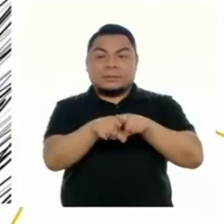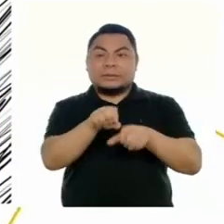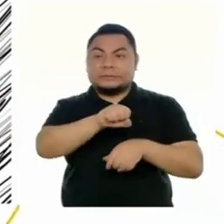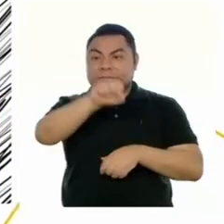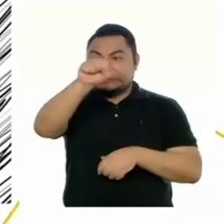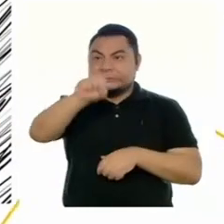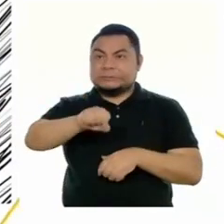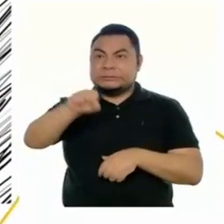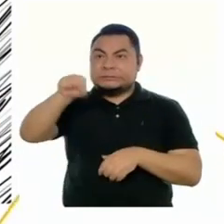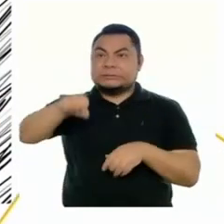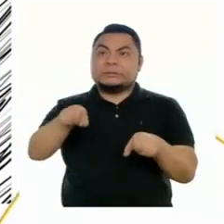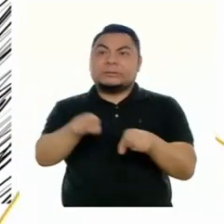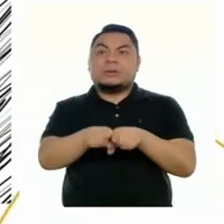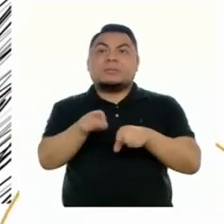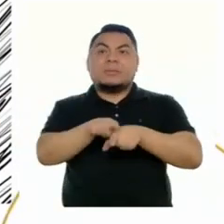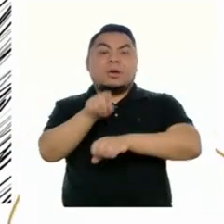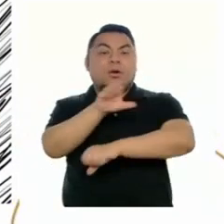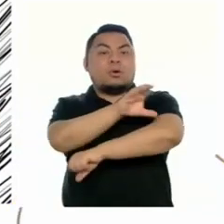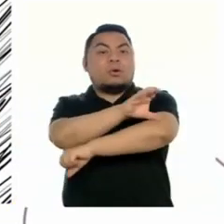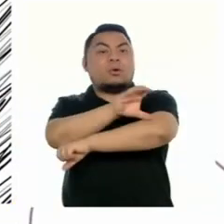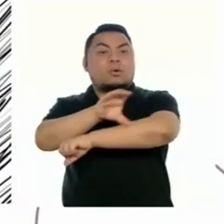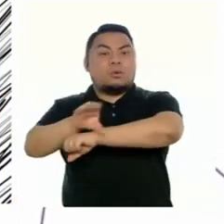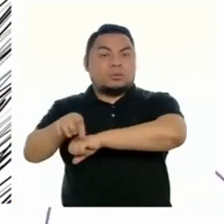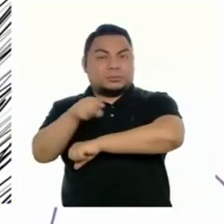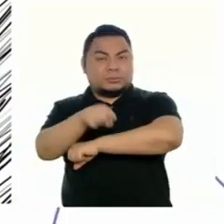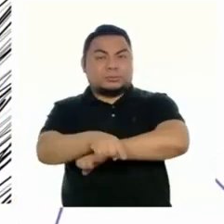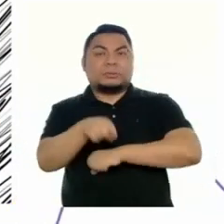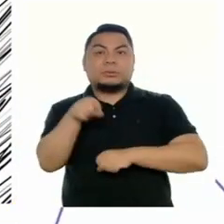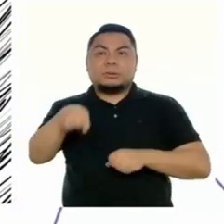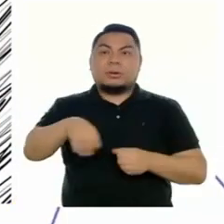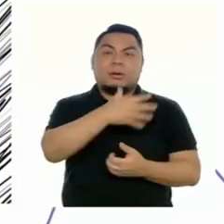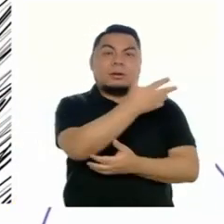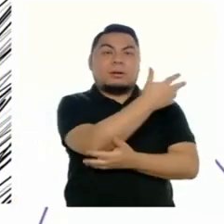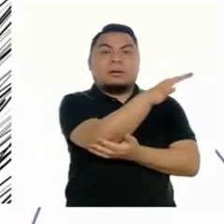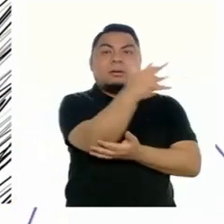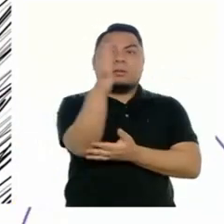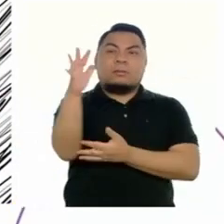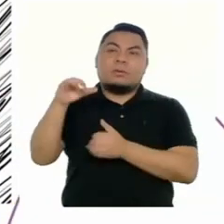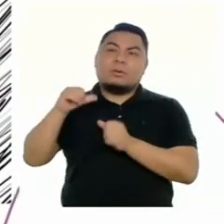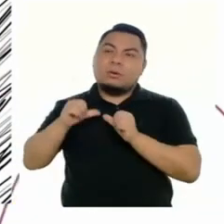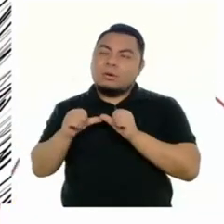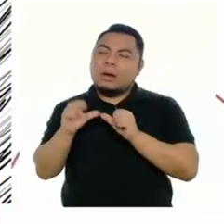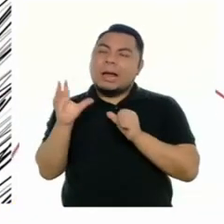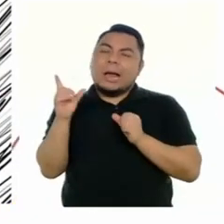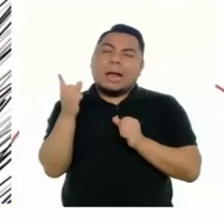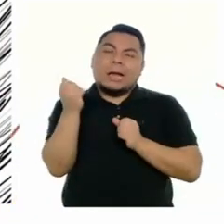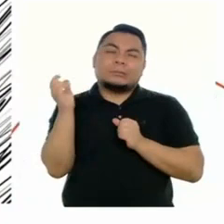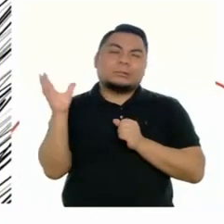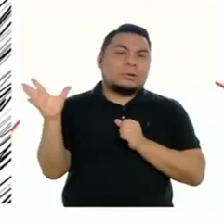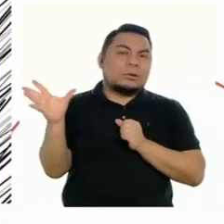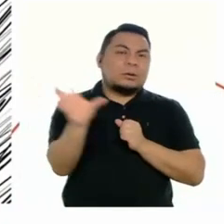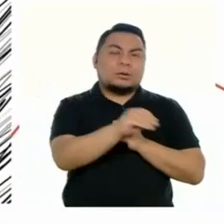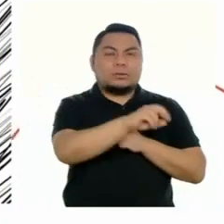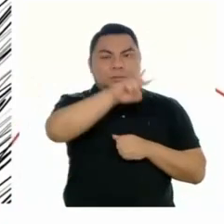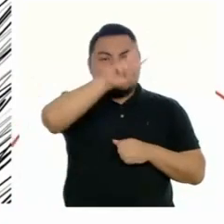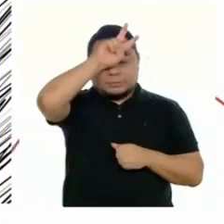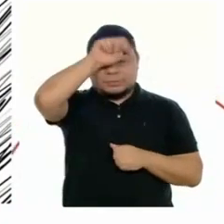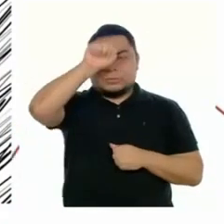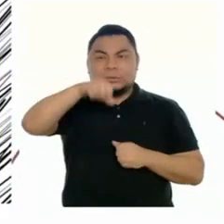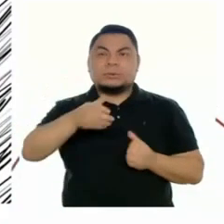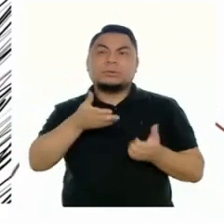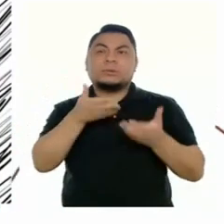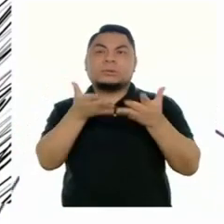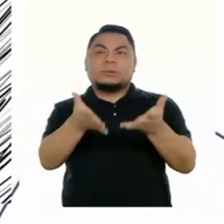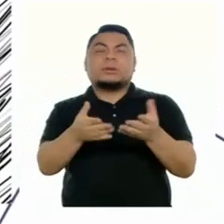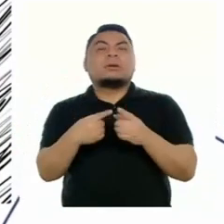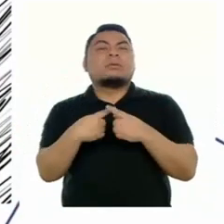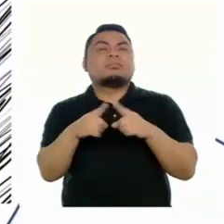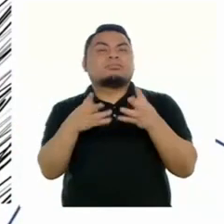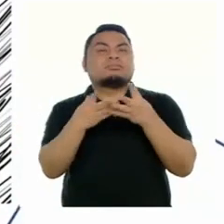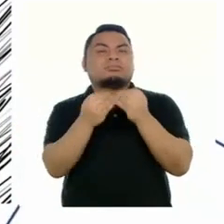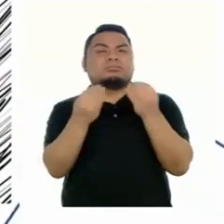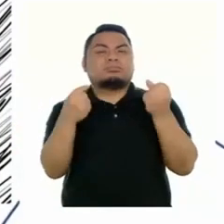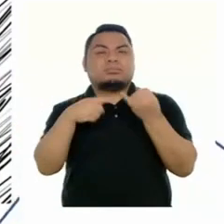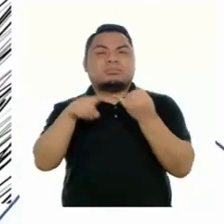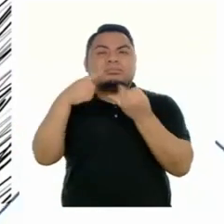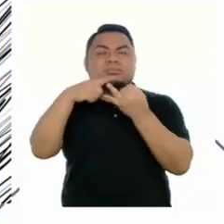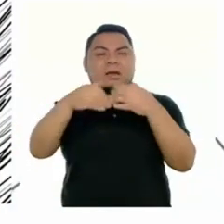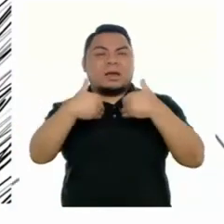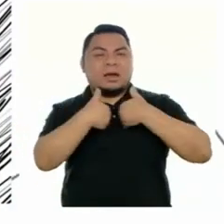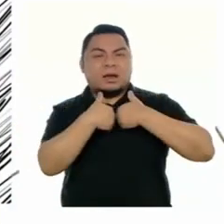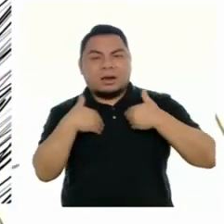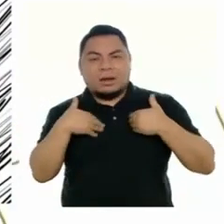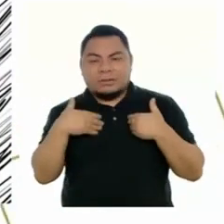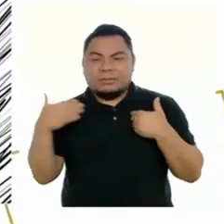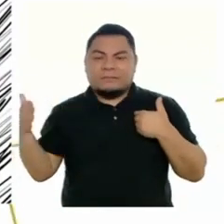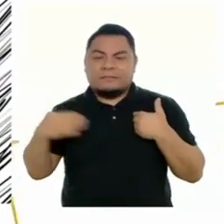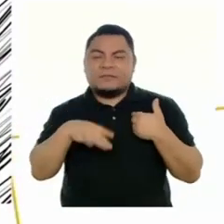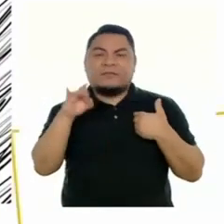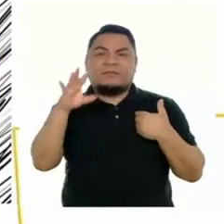en la llanura de nuestra costa. Nuestros bosques están presentes en casi todo el Perú, provistos de una de las mayores biodiversidades